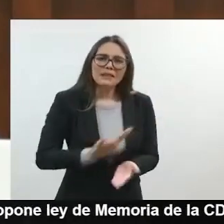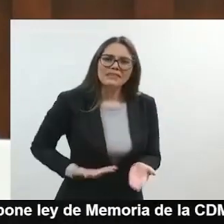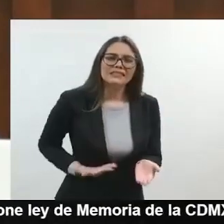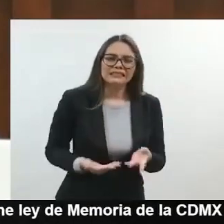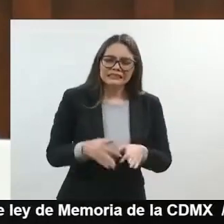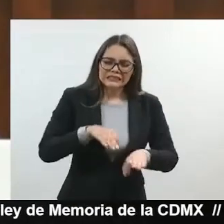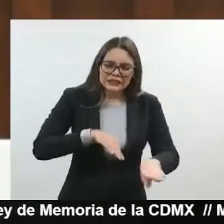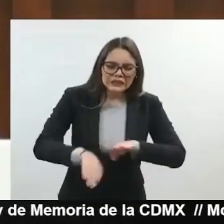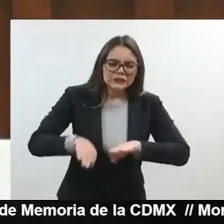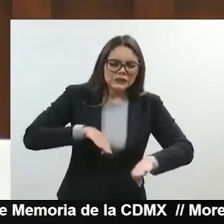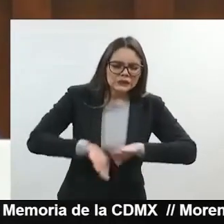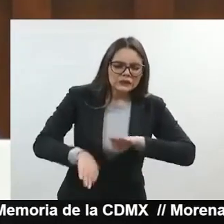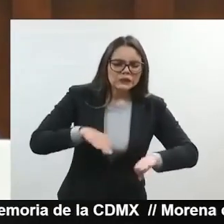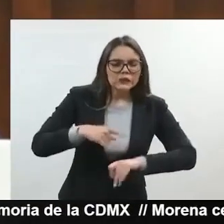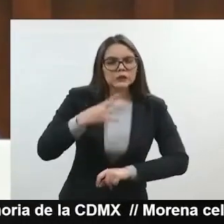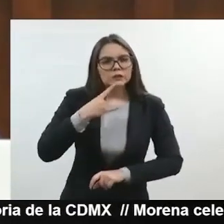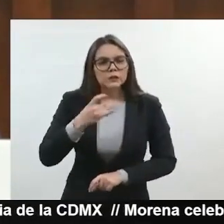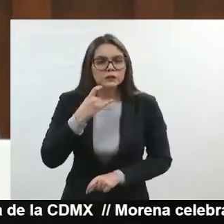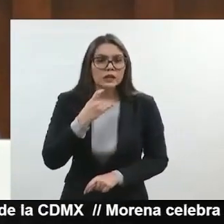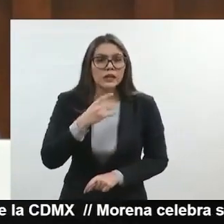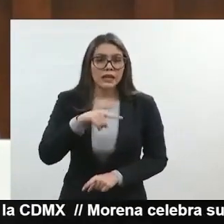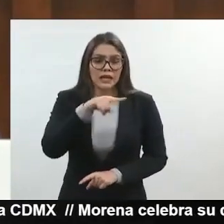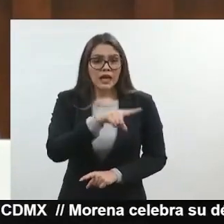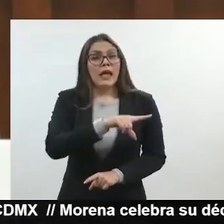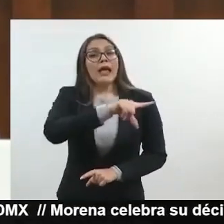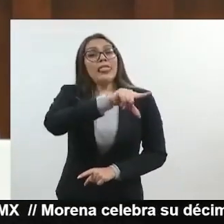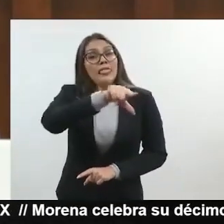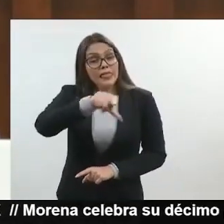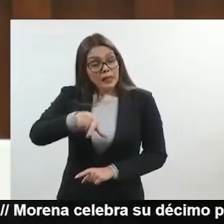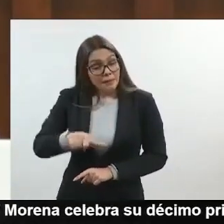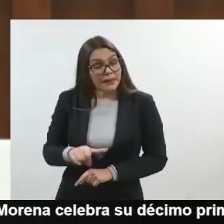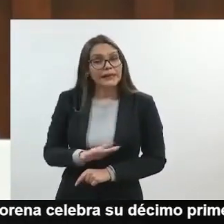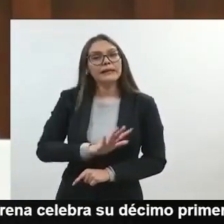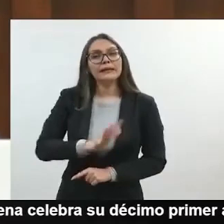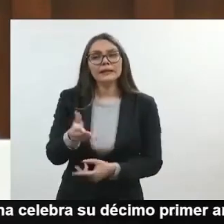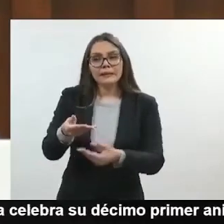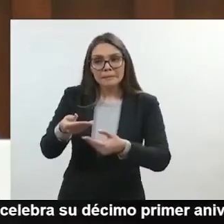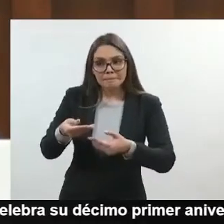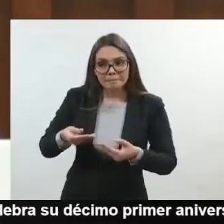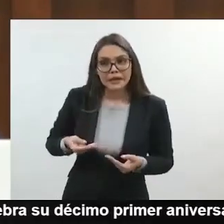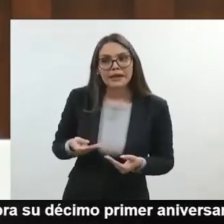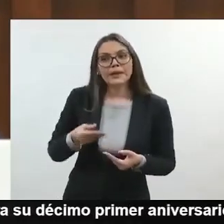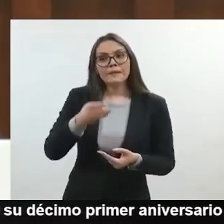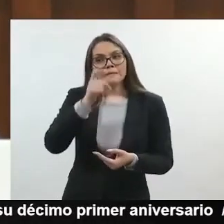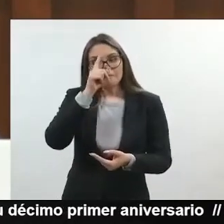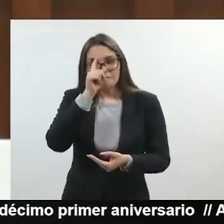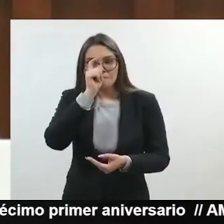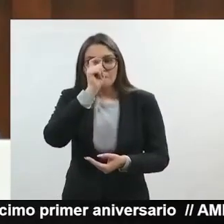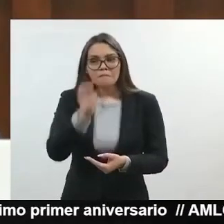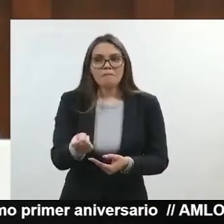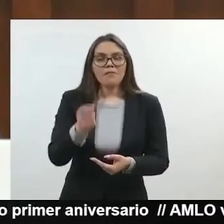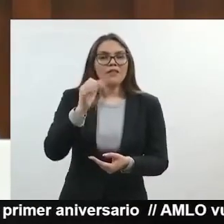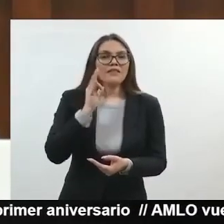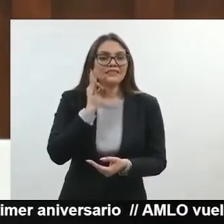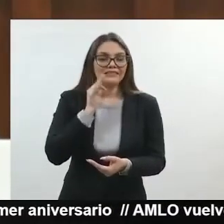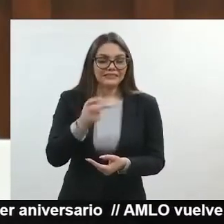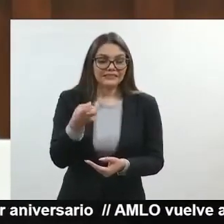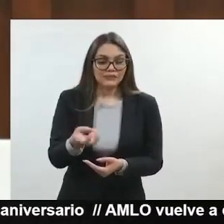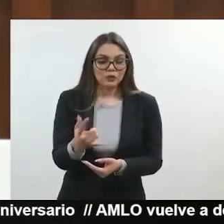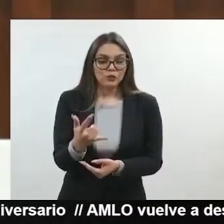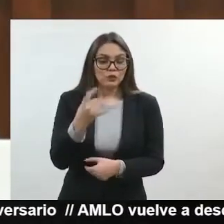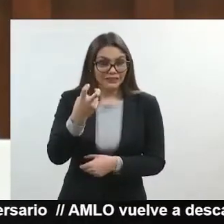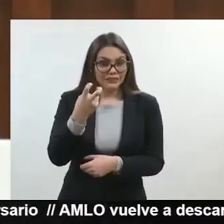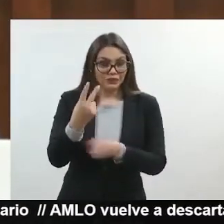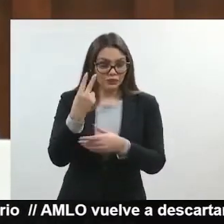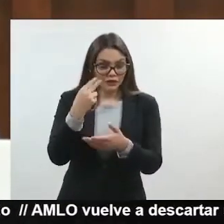la UEILCA, se entregaron unas nuevas interceptaciones a la Fiscalía en julio de este año. Muchas de